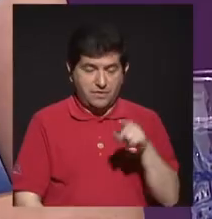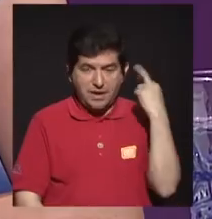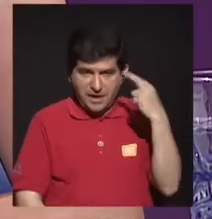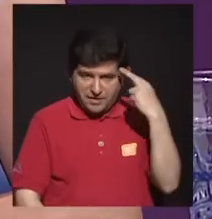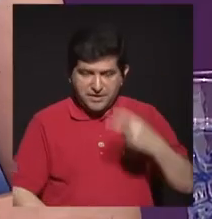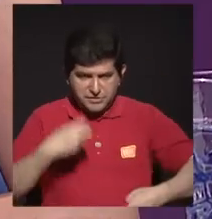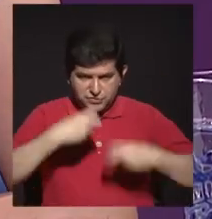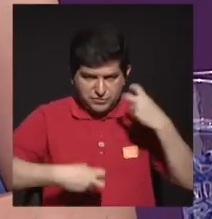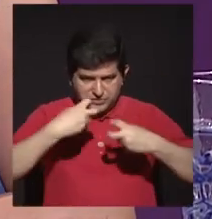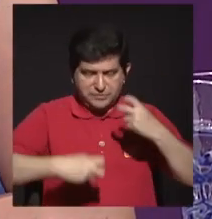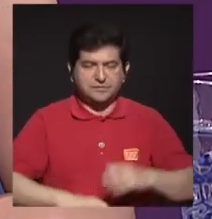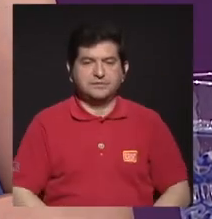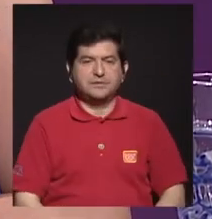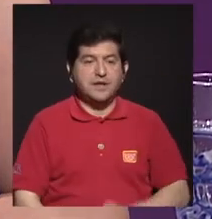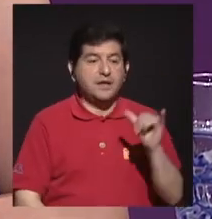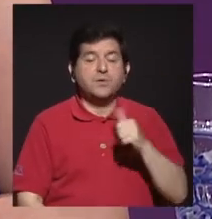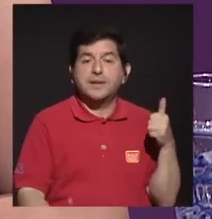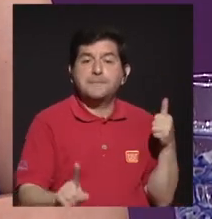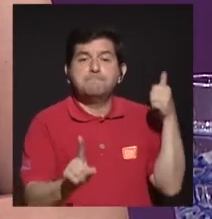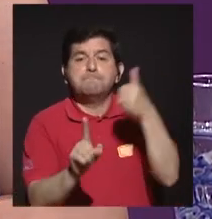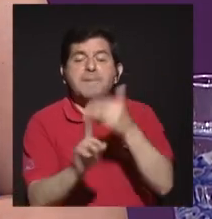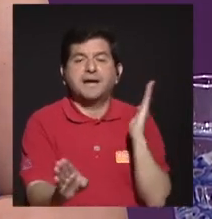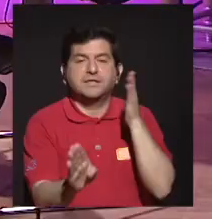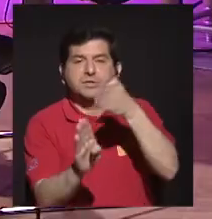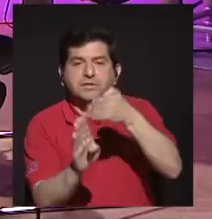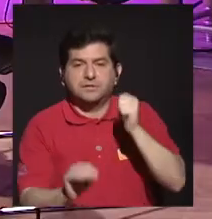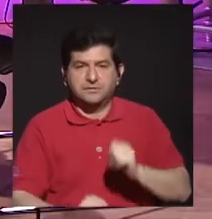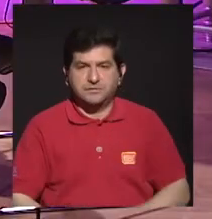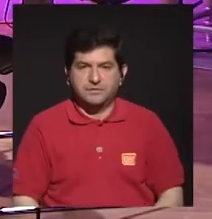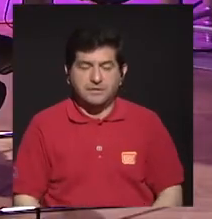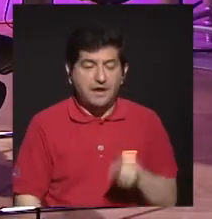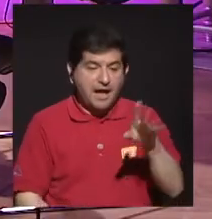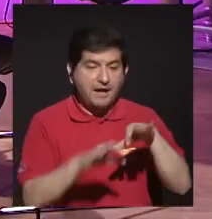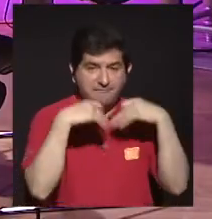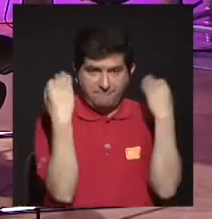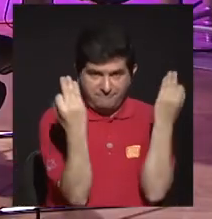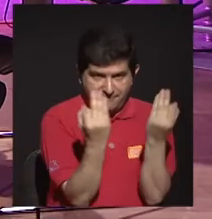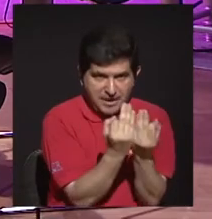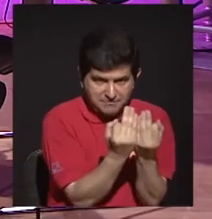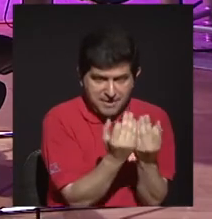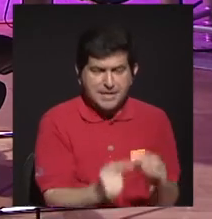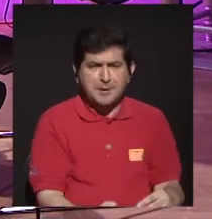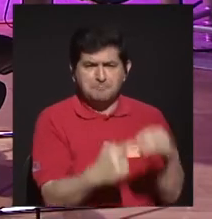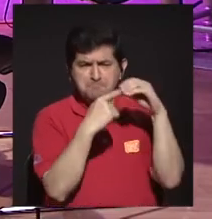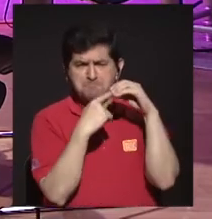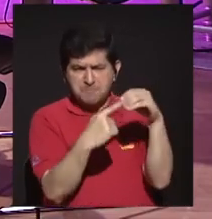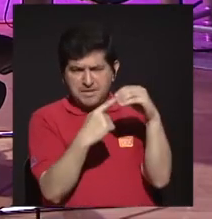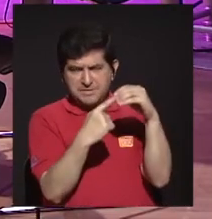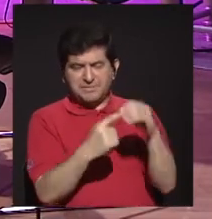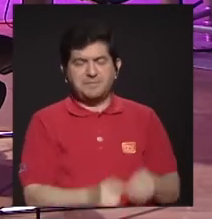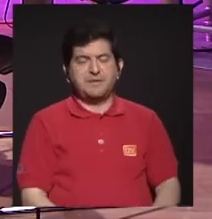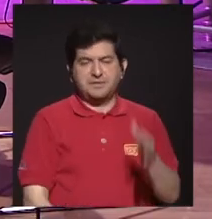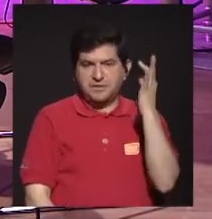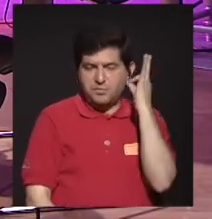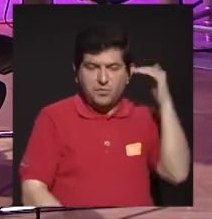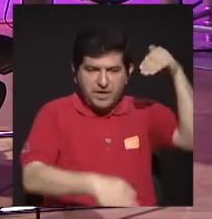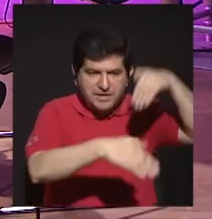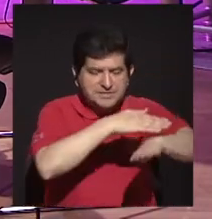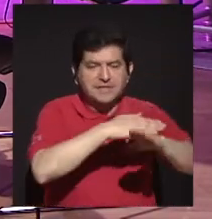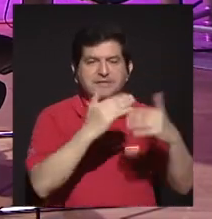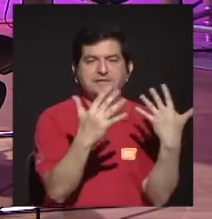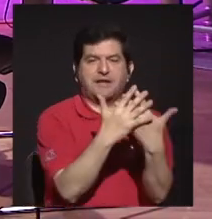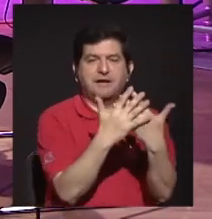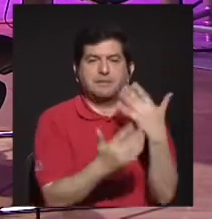delito. Además de que hay un impacto directo en las familias, uh-huh. principalmente de las mujeres que entran a la cárcel. ¿Por